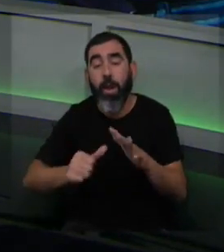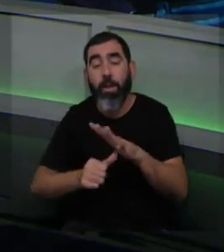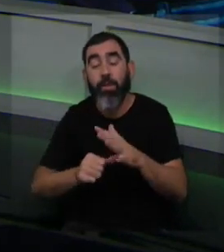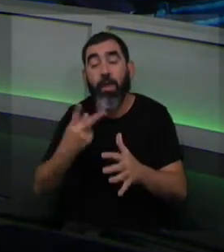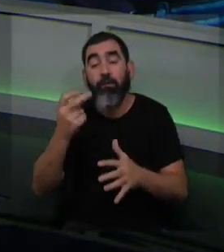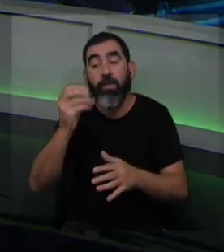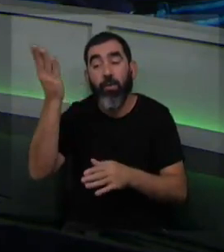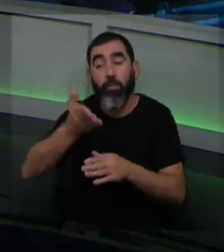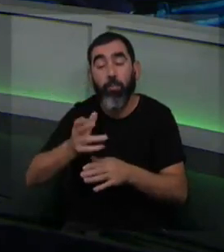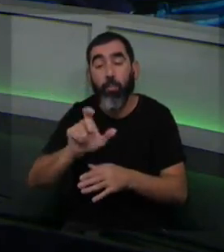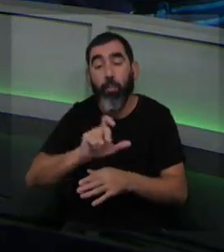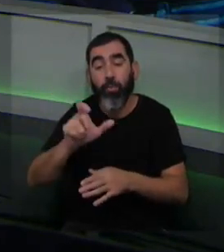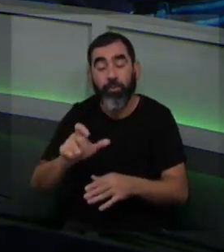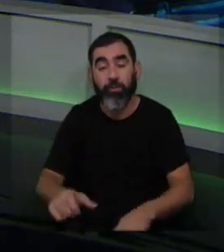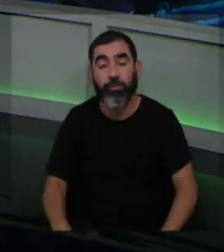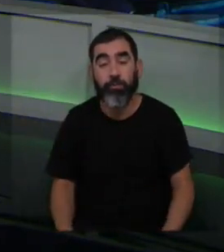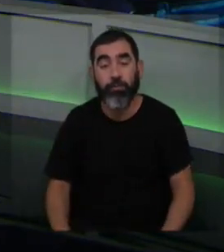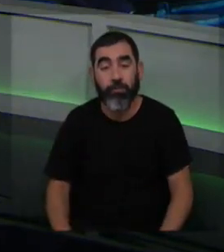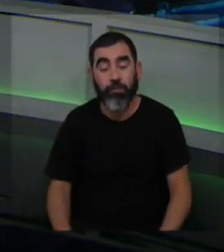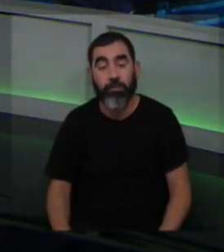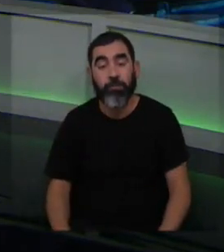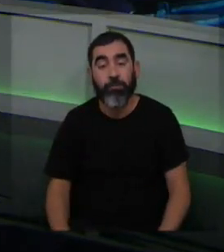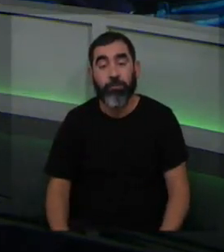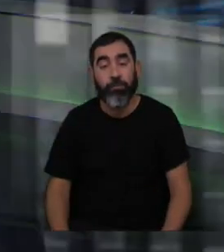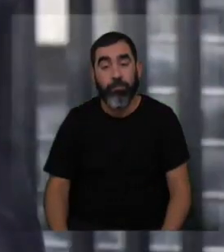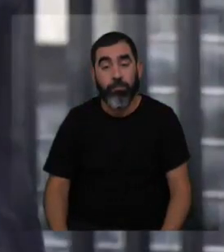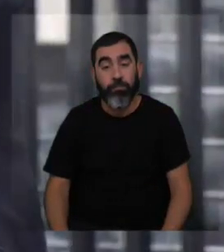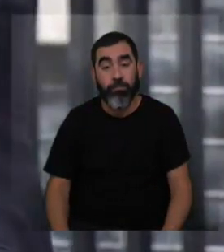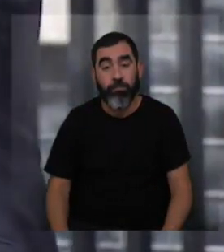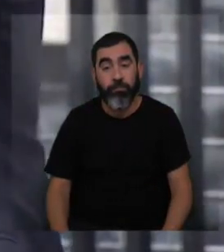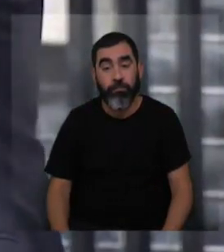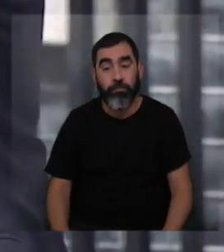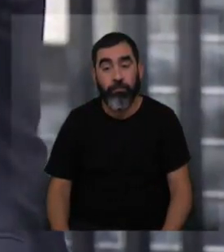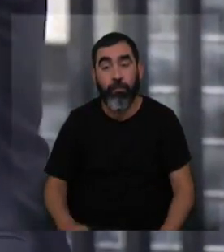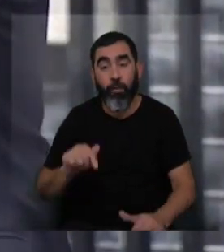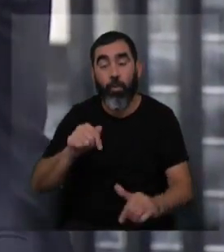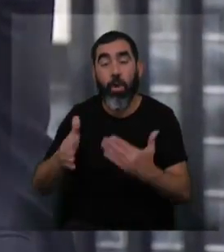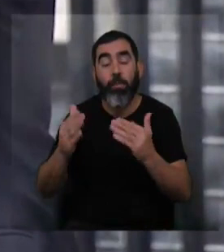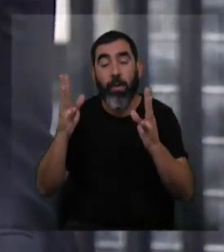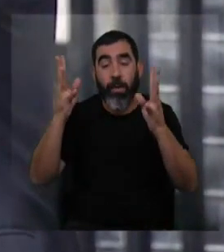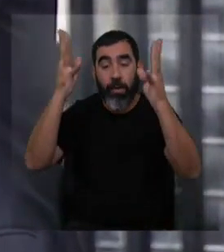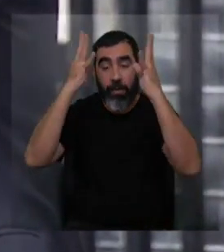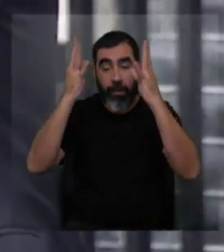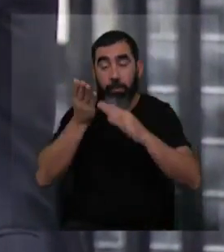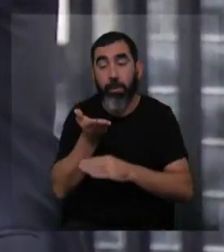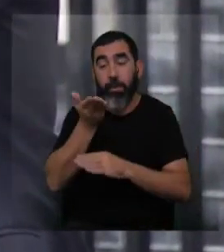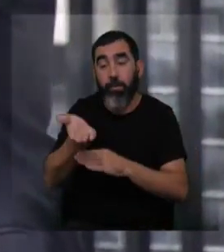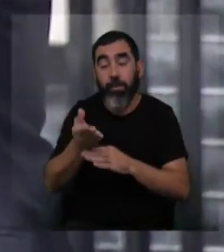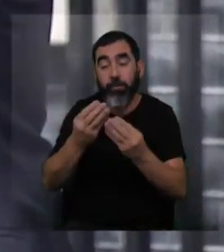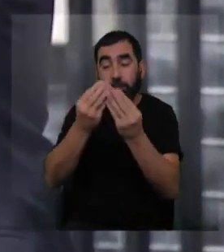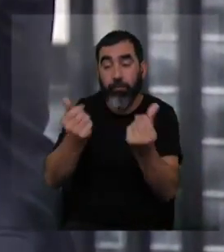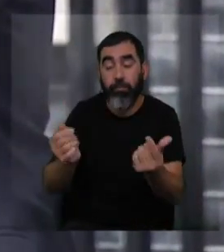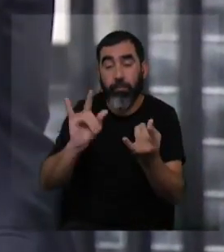a los conservadores en los sondeos electorales. Hoy hablé con Su Majestad el Rey para solicitar la disolución